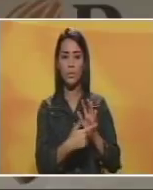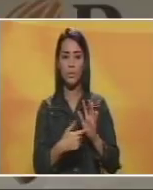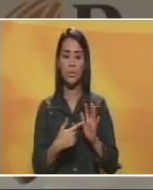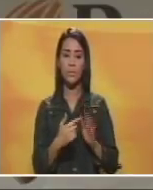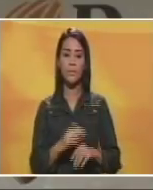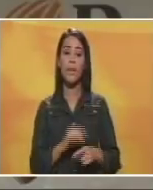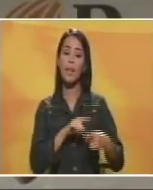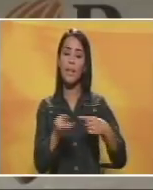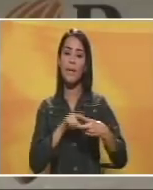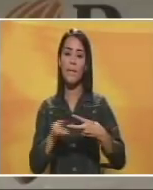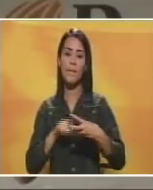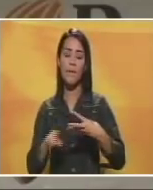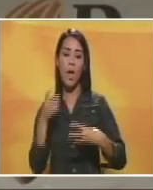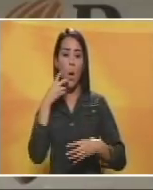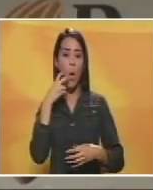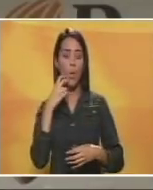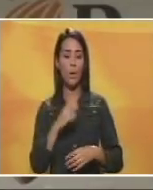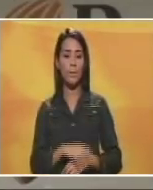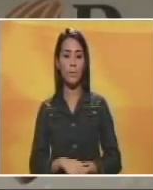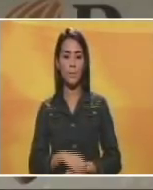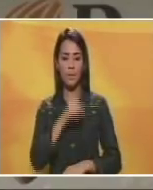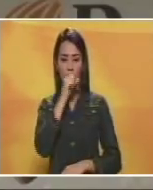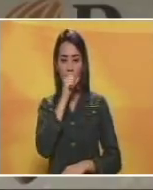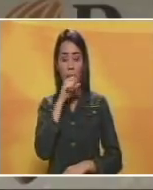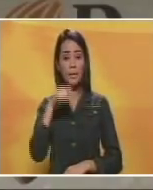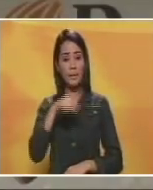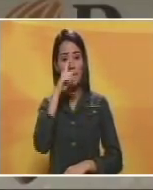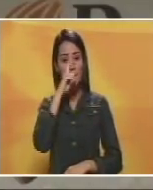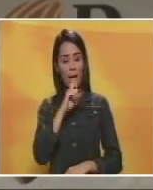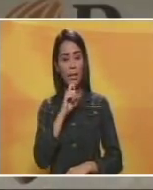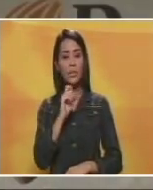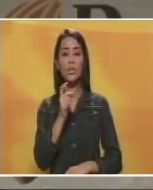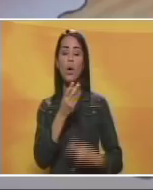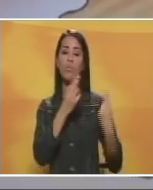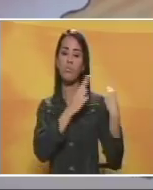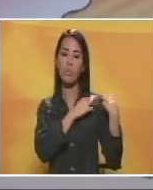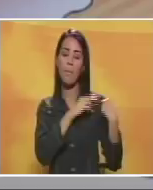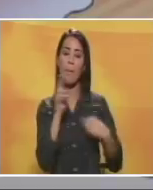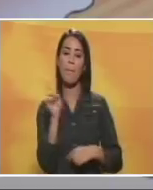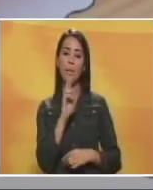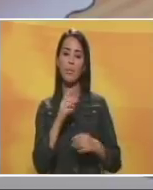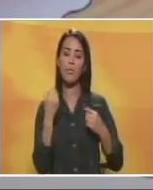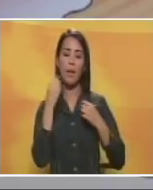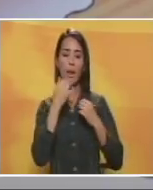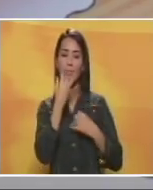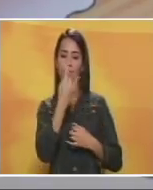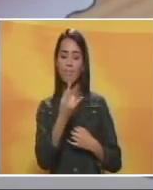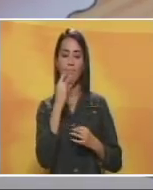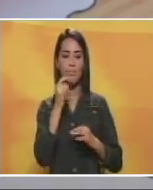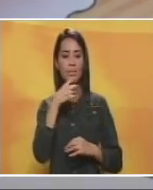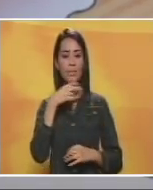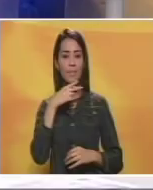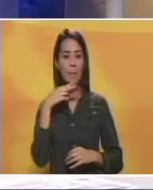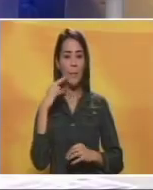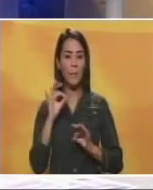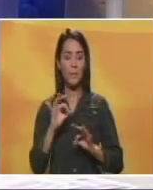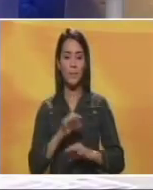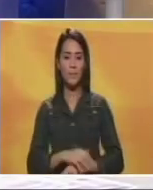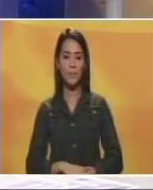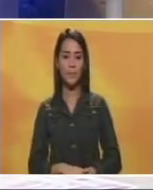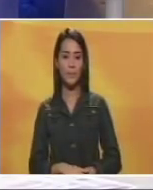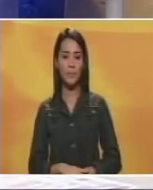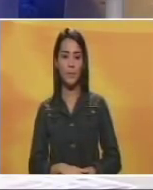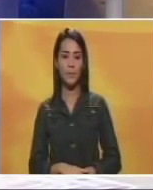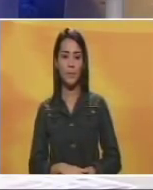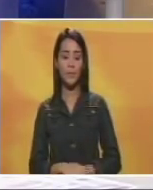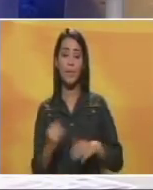derivados del cacao que se obtienen en Sudamérica. Este año fue el turno de Venezuela, que cautivó al jurado con sus deliciosos sabores.